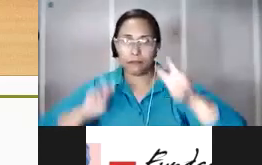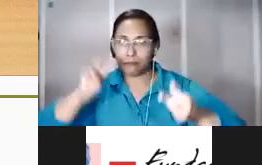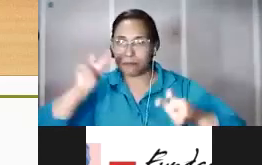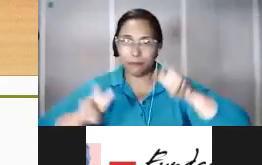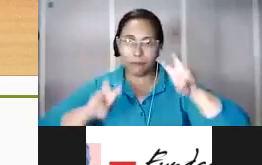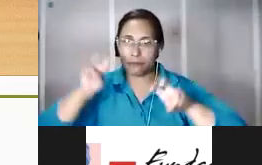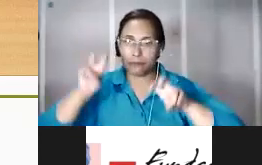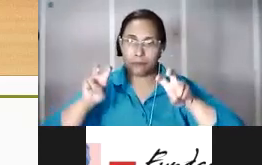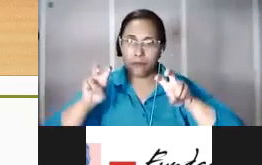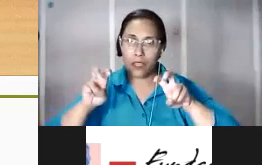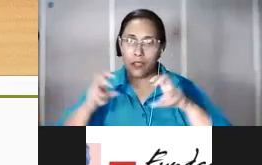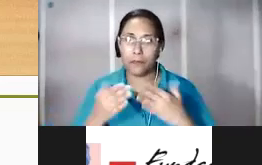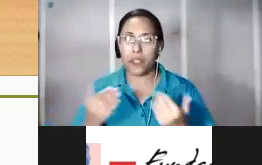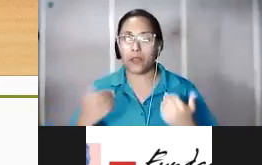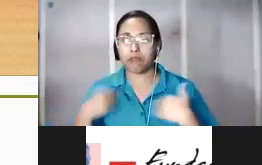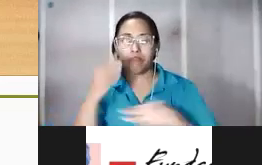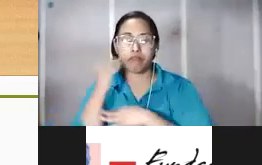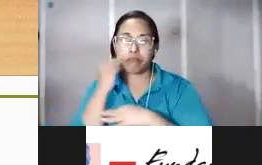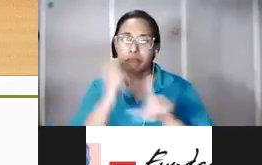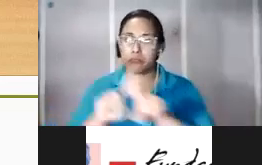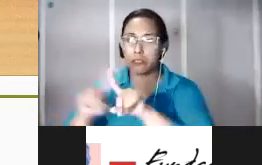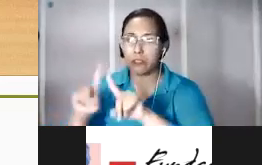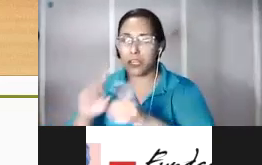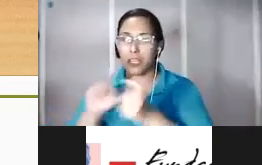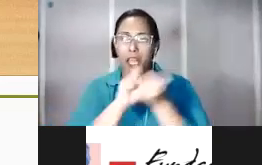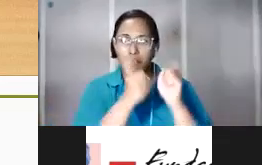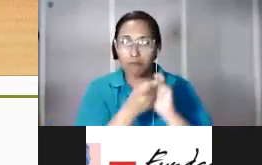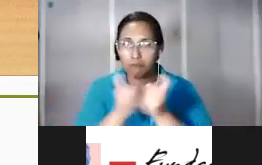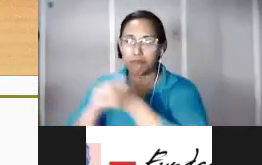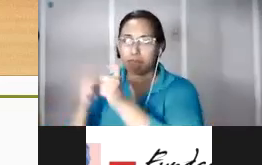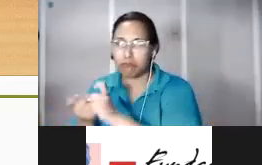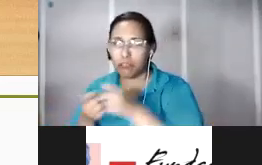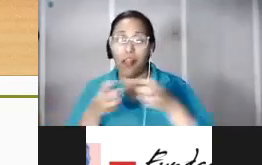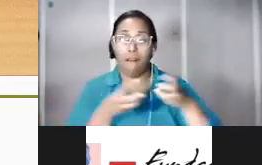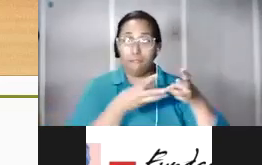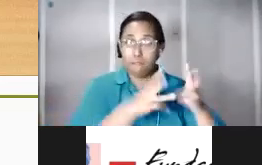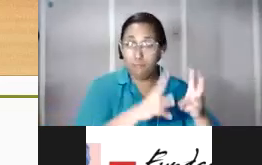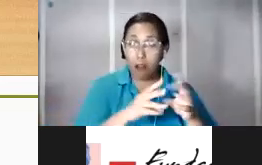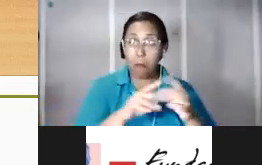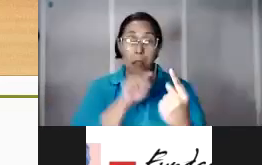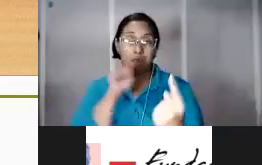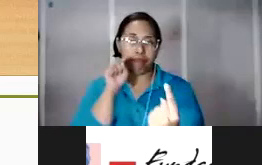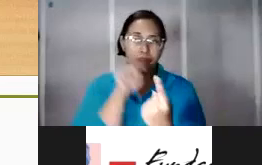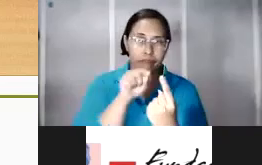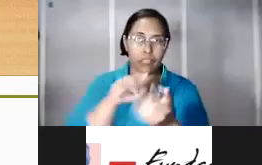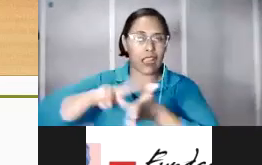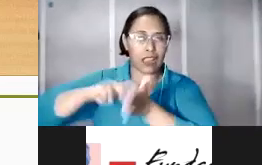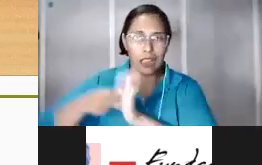han experimentado grandes cambios, tanto en sus formas como en sus propósitos y